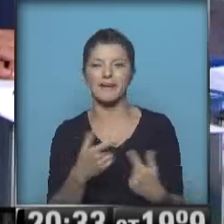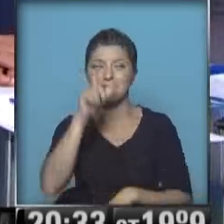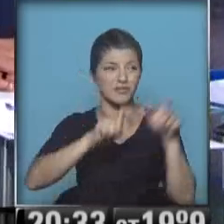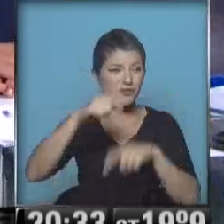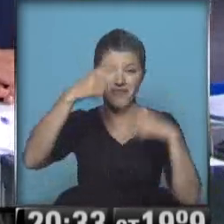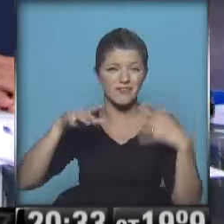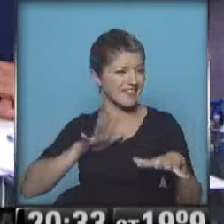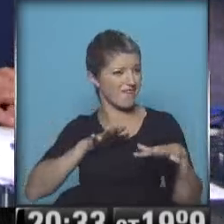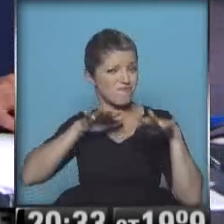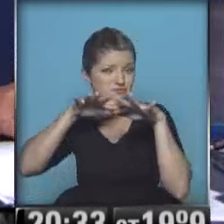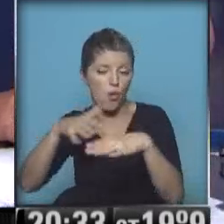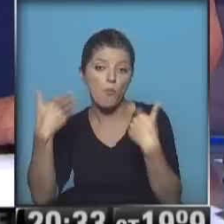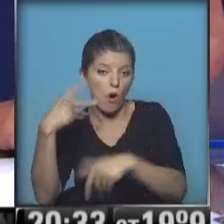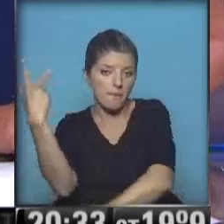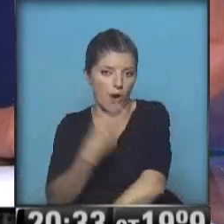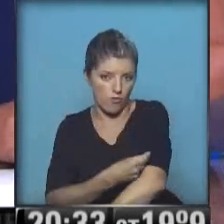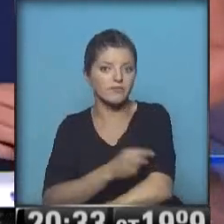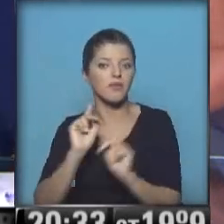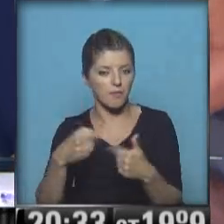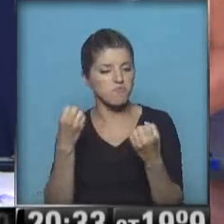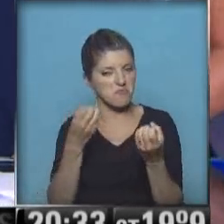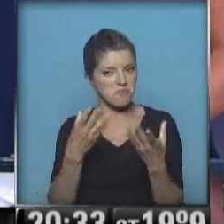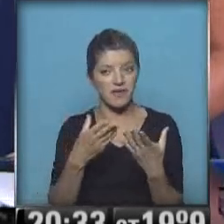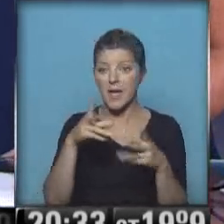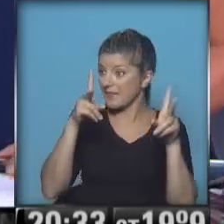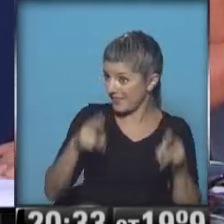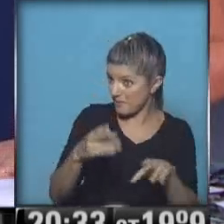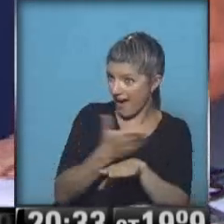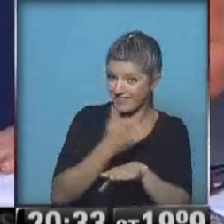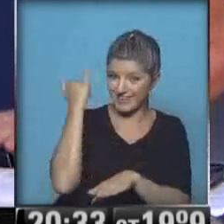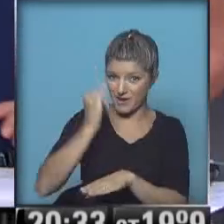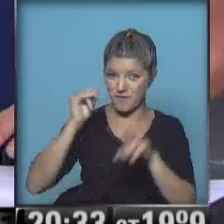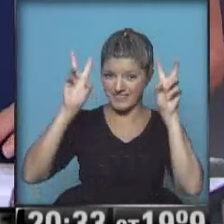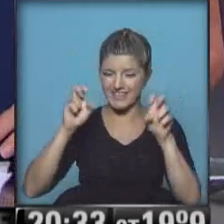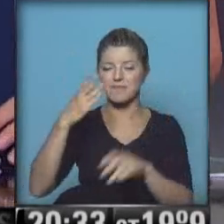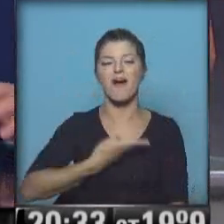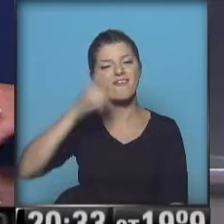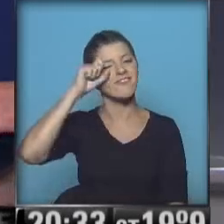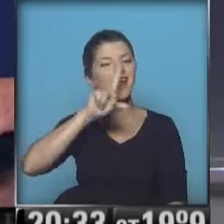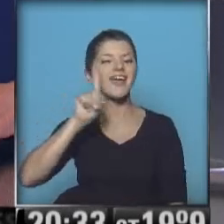llegando a Mendoza, la posibilidad de vacunarse está muy bien. Sí, señor. Pausa por anticipos. Ya volvemos. Está Félix Taylor.